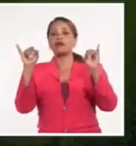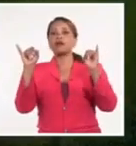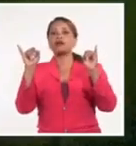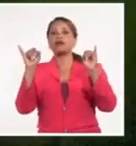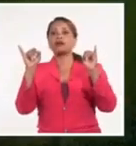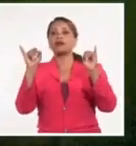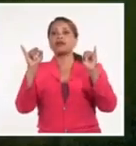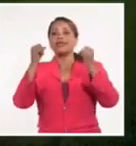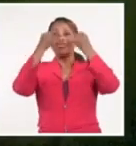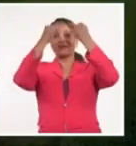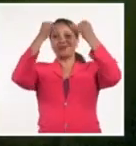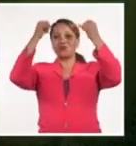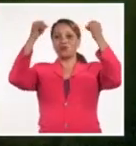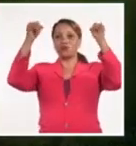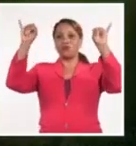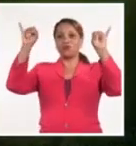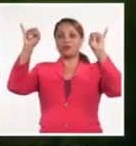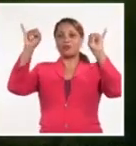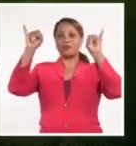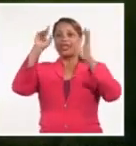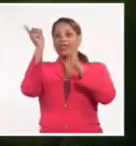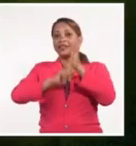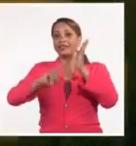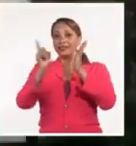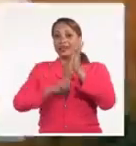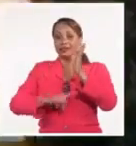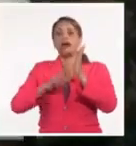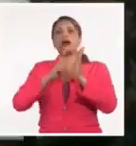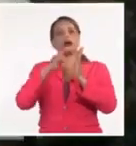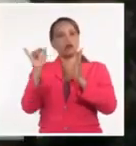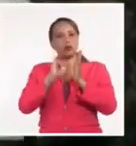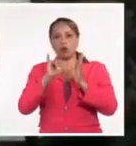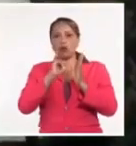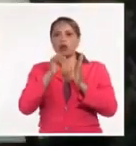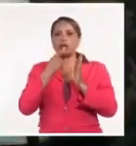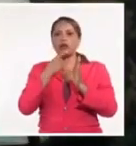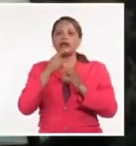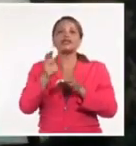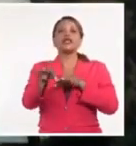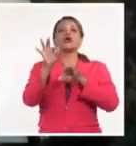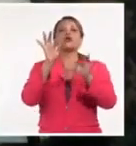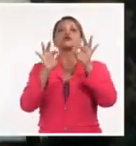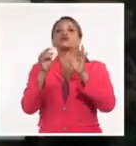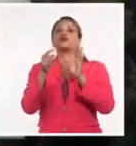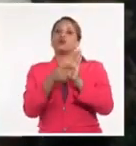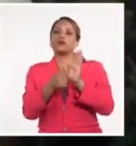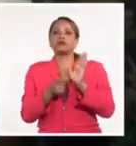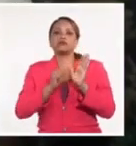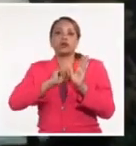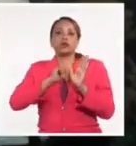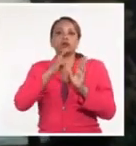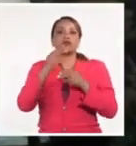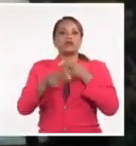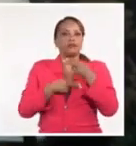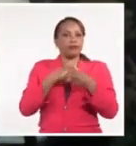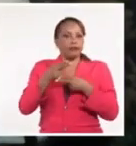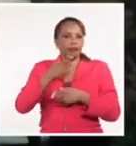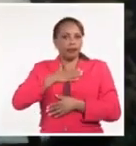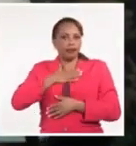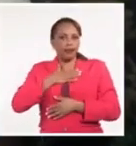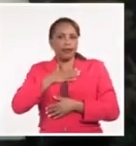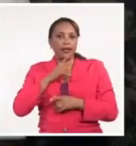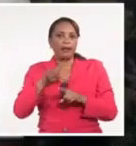el tendido eléctrico de Mincal. Eso eran opciones que él me daba para que yo la hiciera